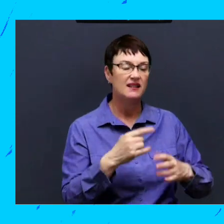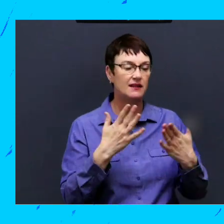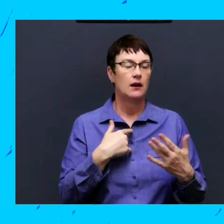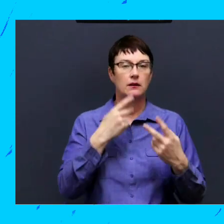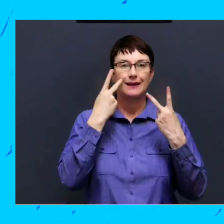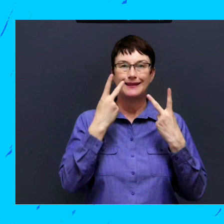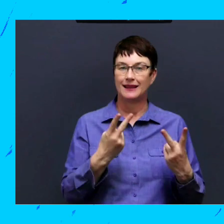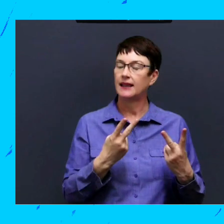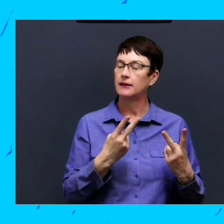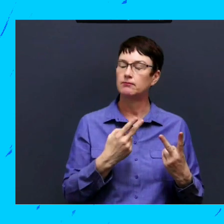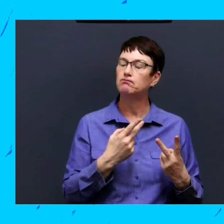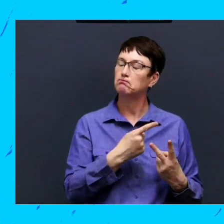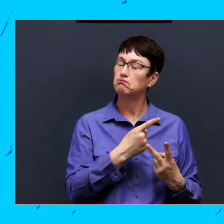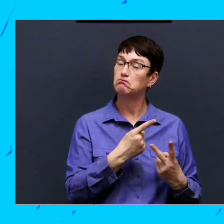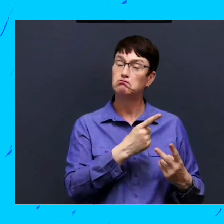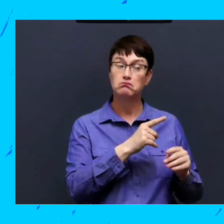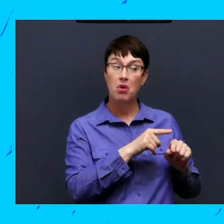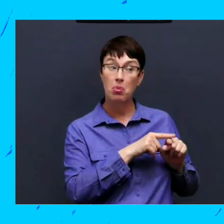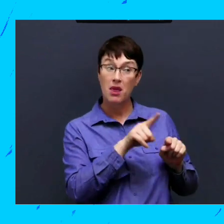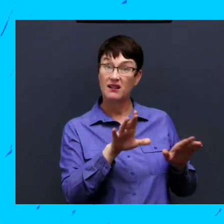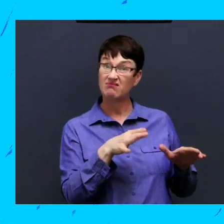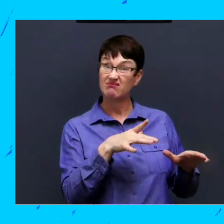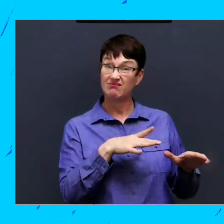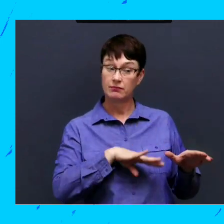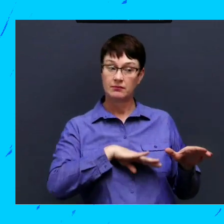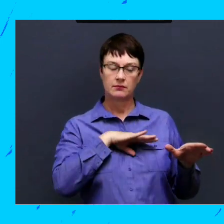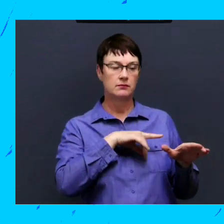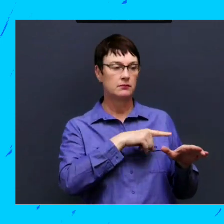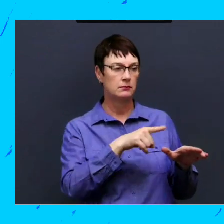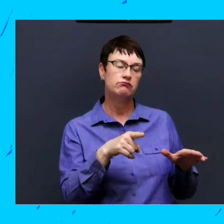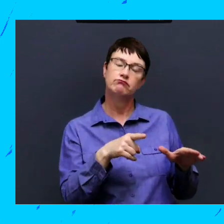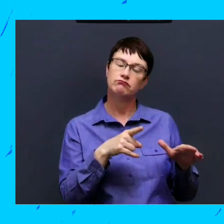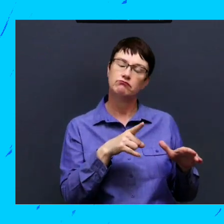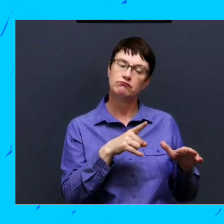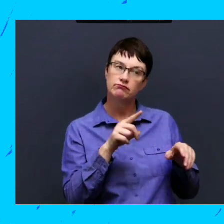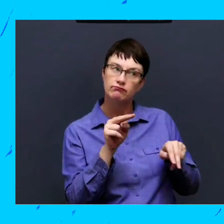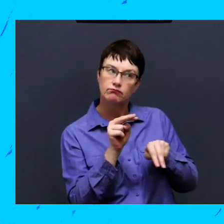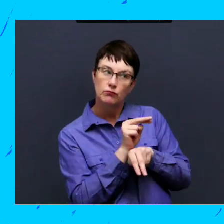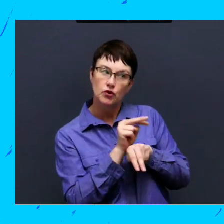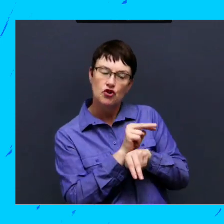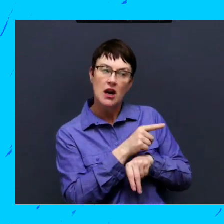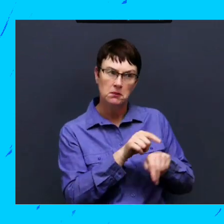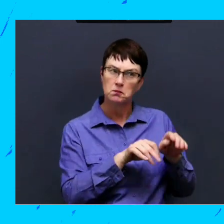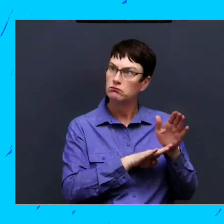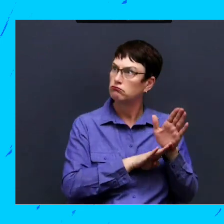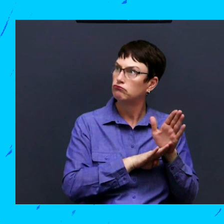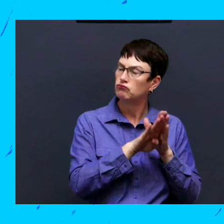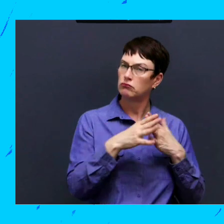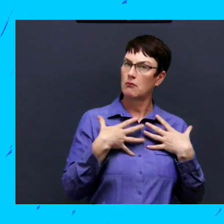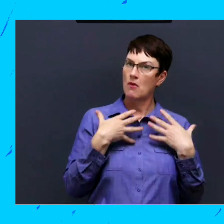han logrado más visibilidad y el monitoreo del bienestar y la salud está mejorando también.